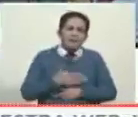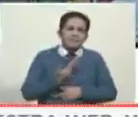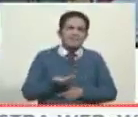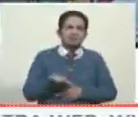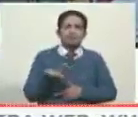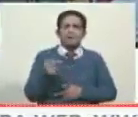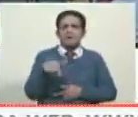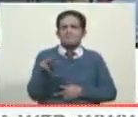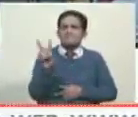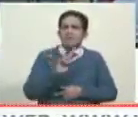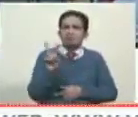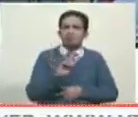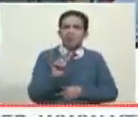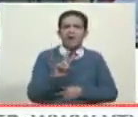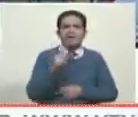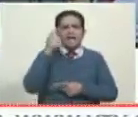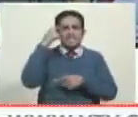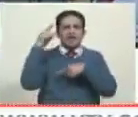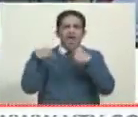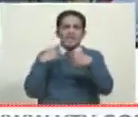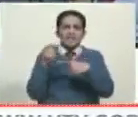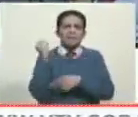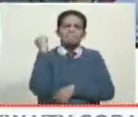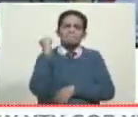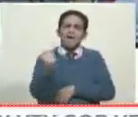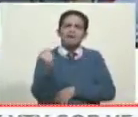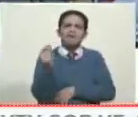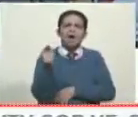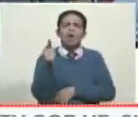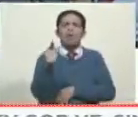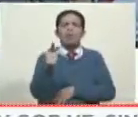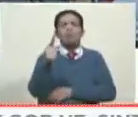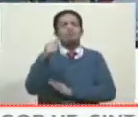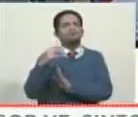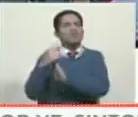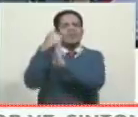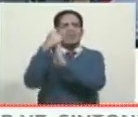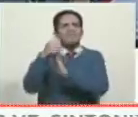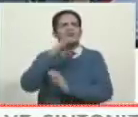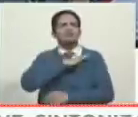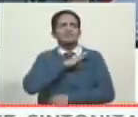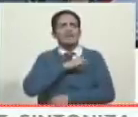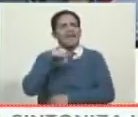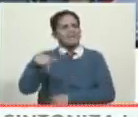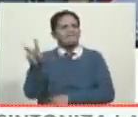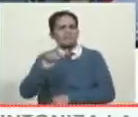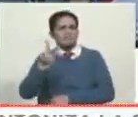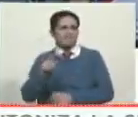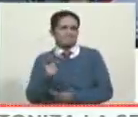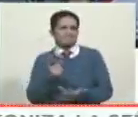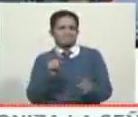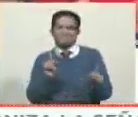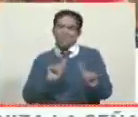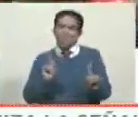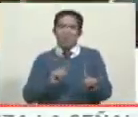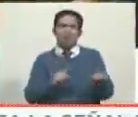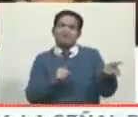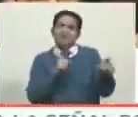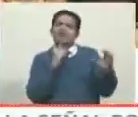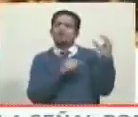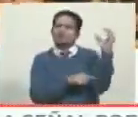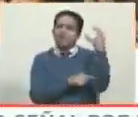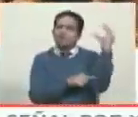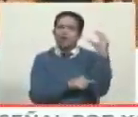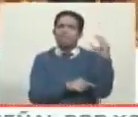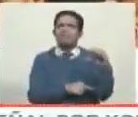donde todos los días matan uno y dos dirigentes sociales en colombia en colombia